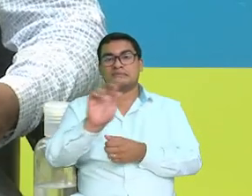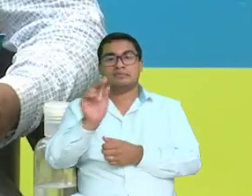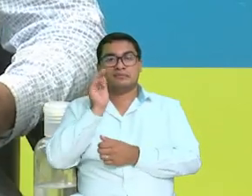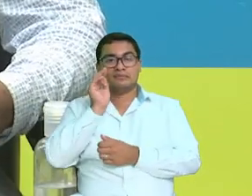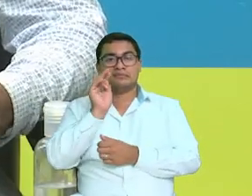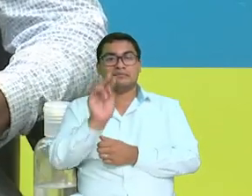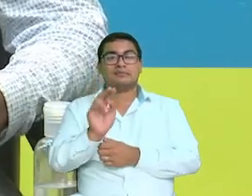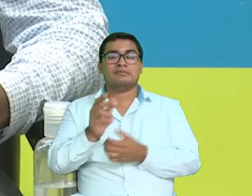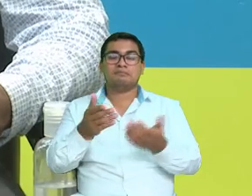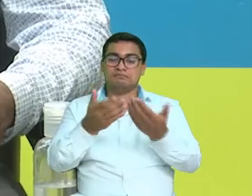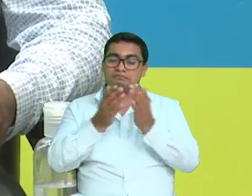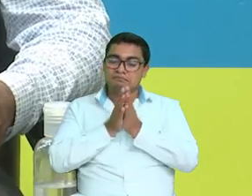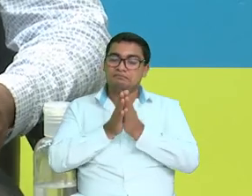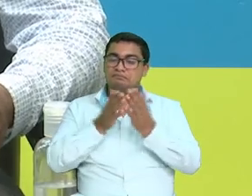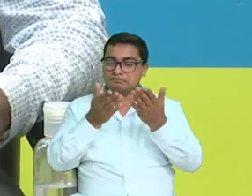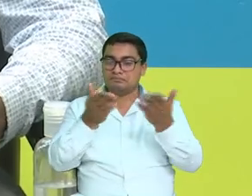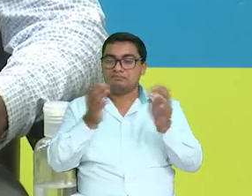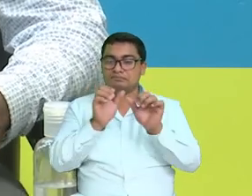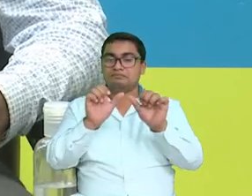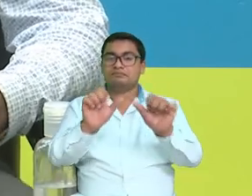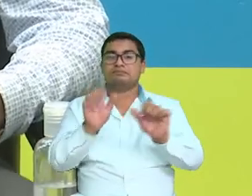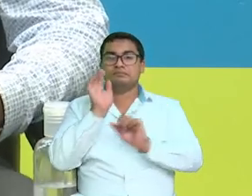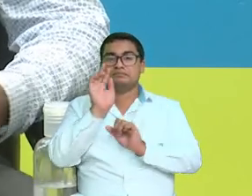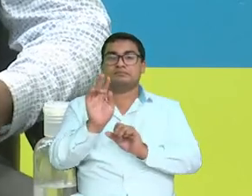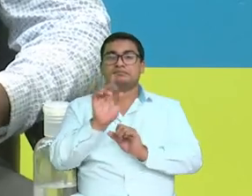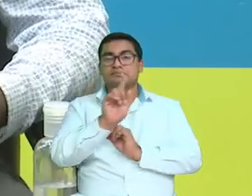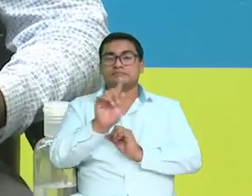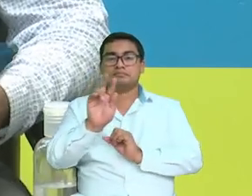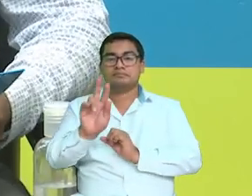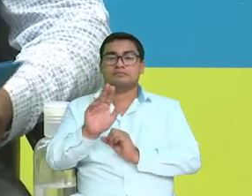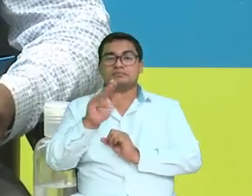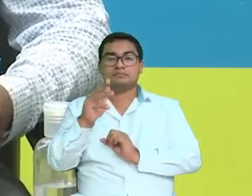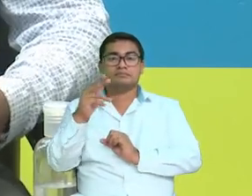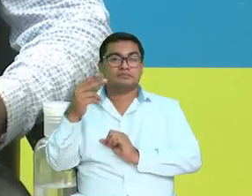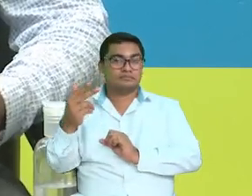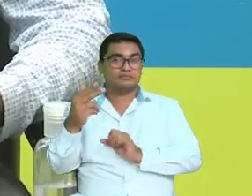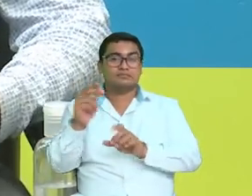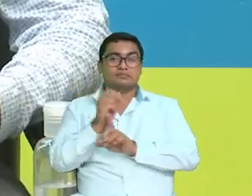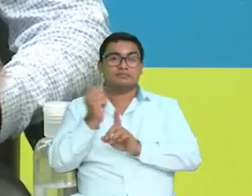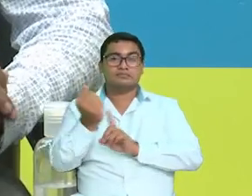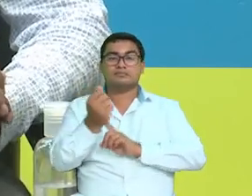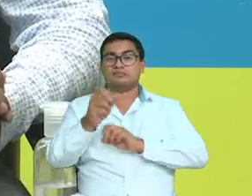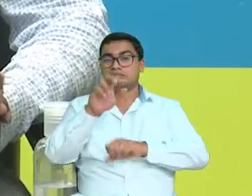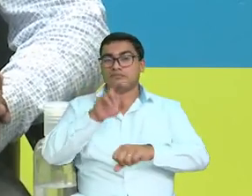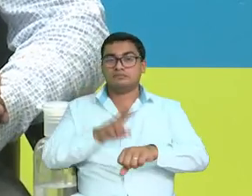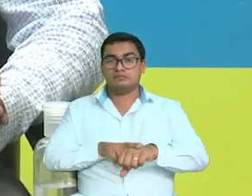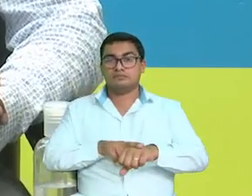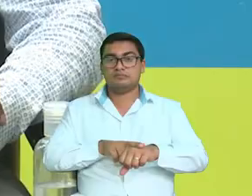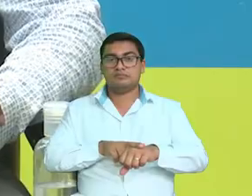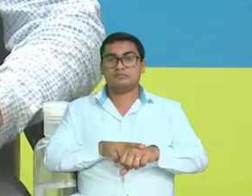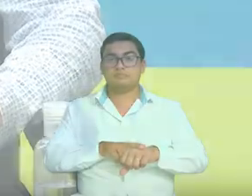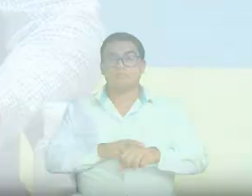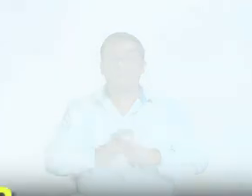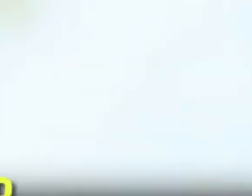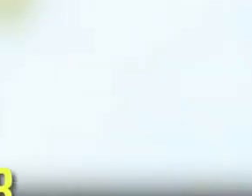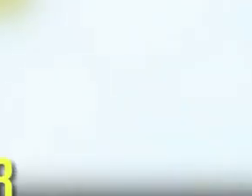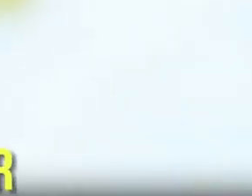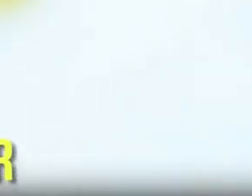sintonía. Le invitamos a que continúe en la excelente programación del canal parlamentario, el canal de la Asamblea Nacional.